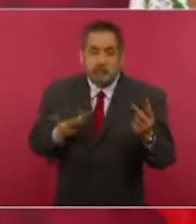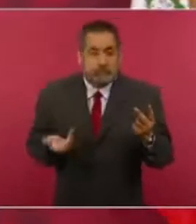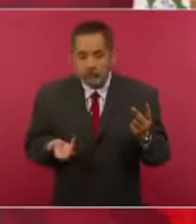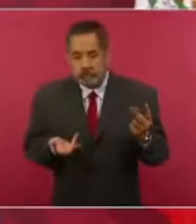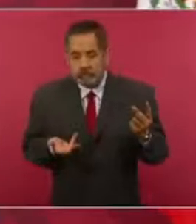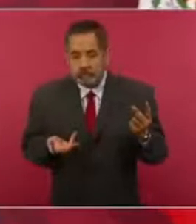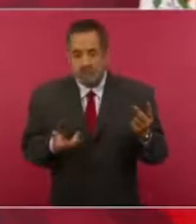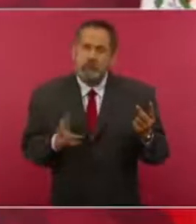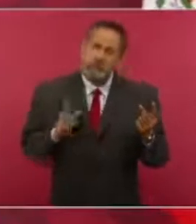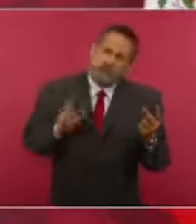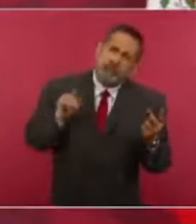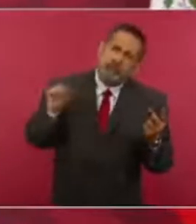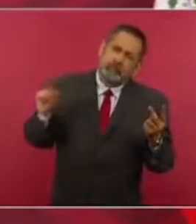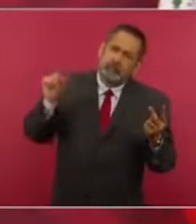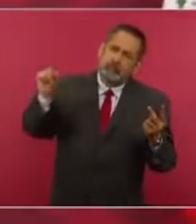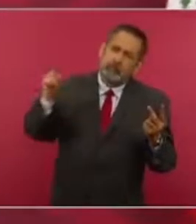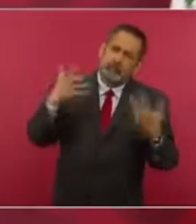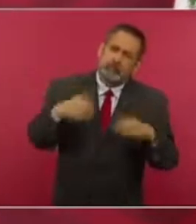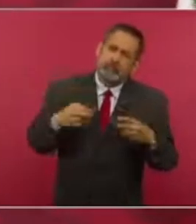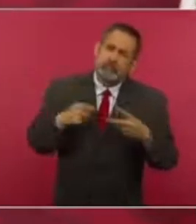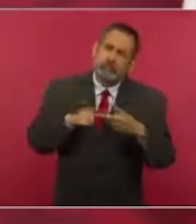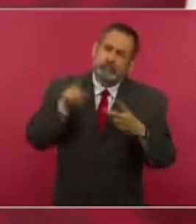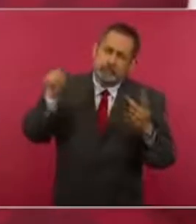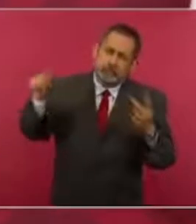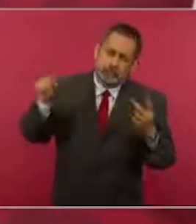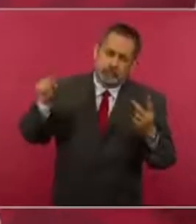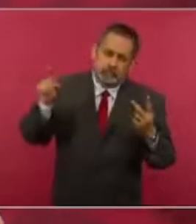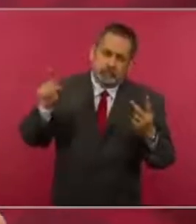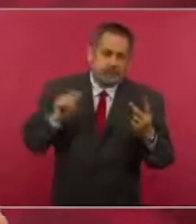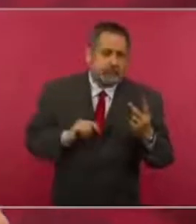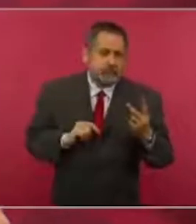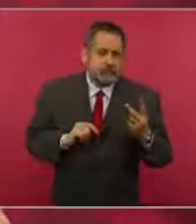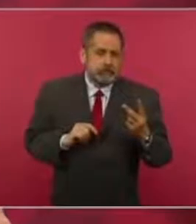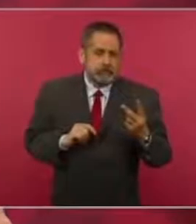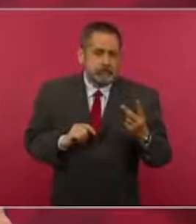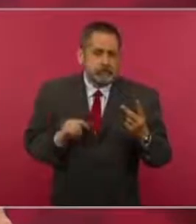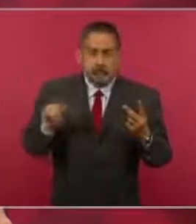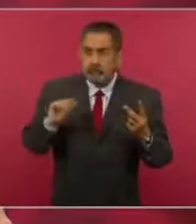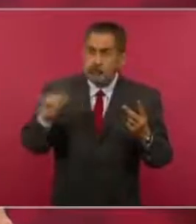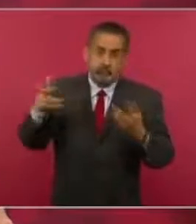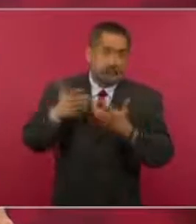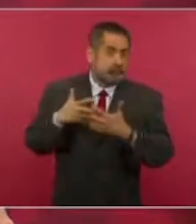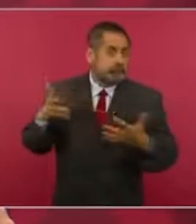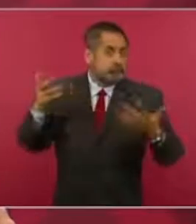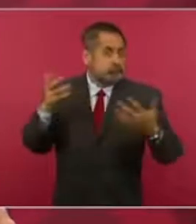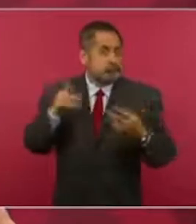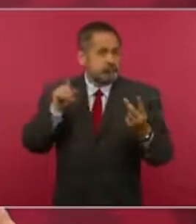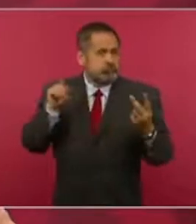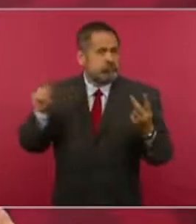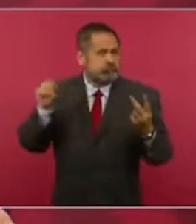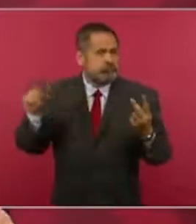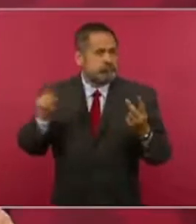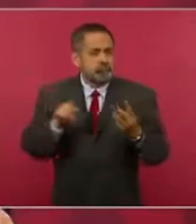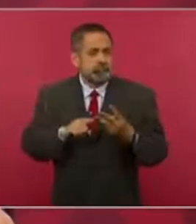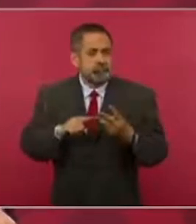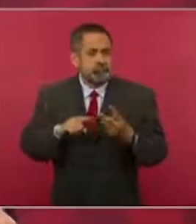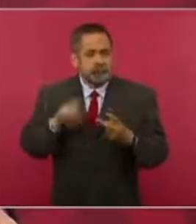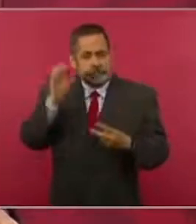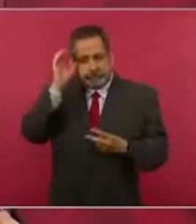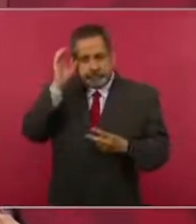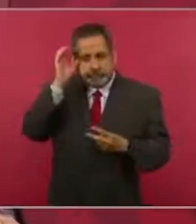Bueno, sí, una empresa también muy grande, importante, en